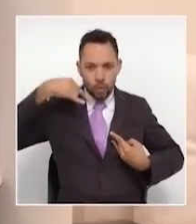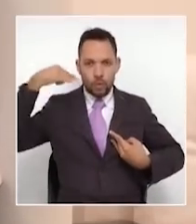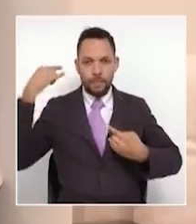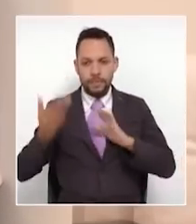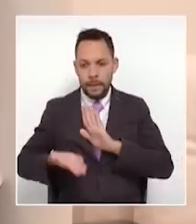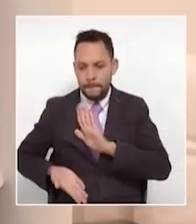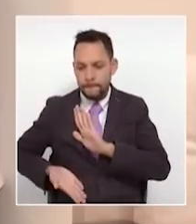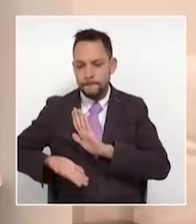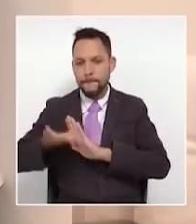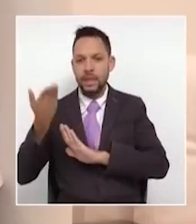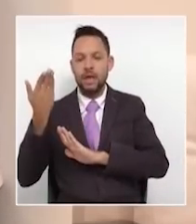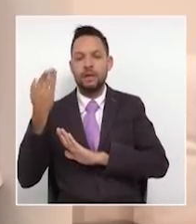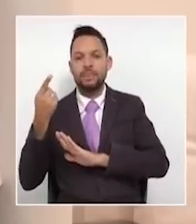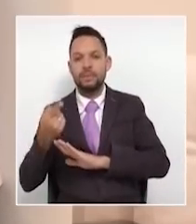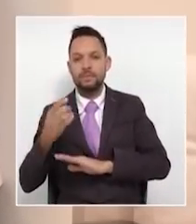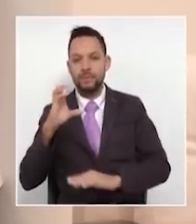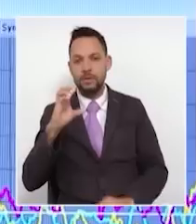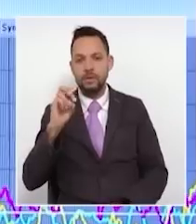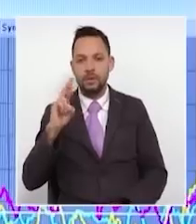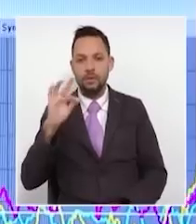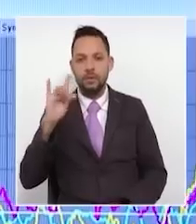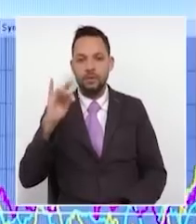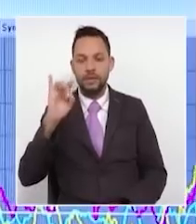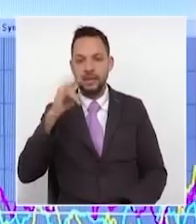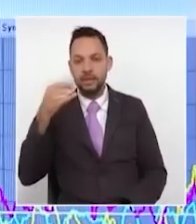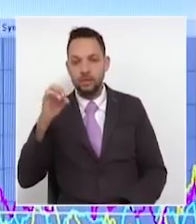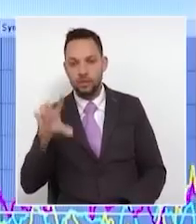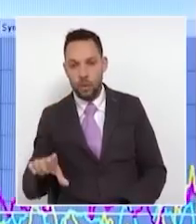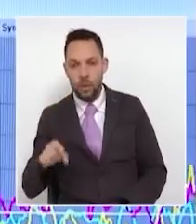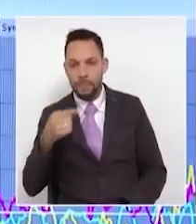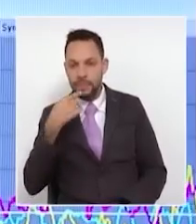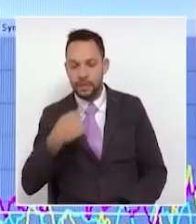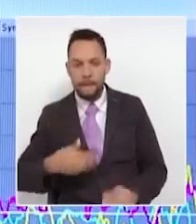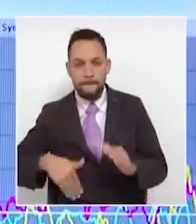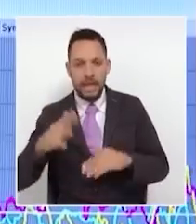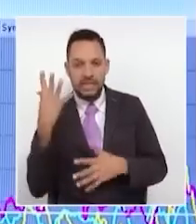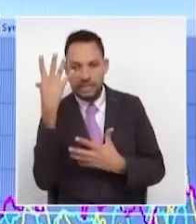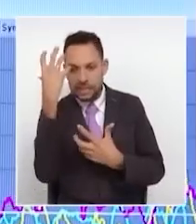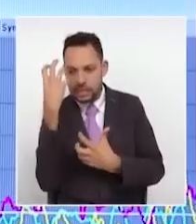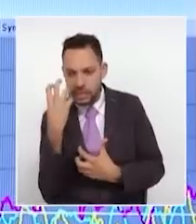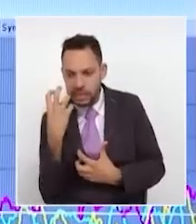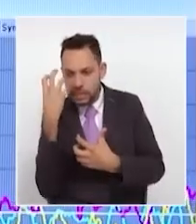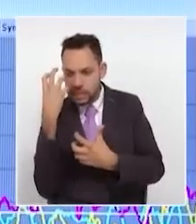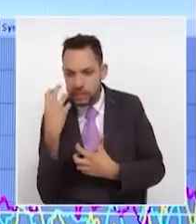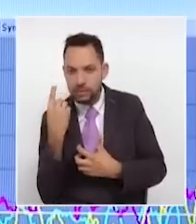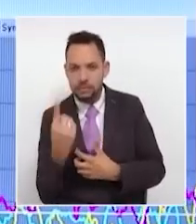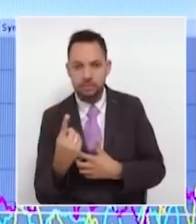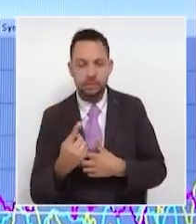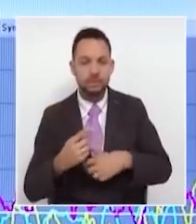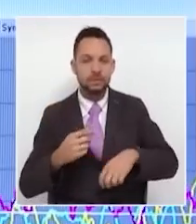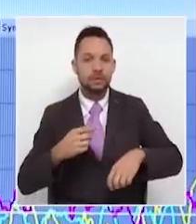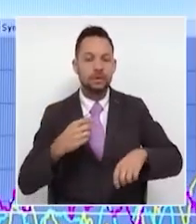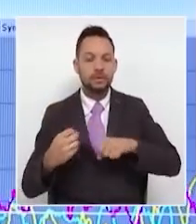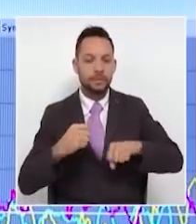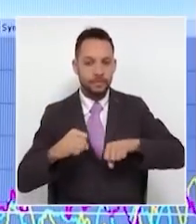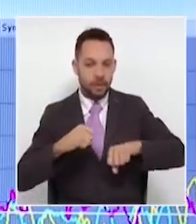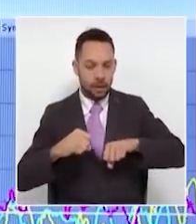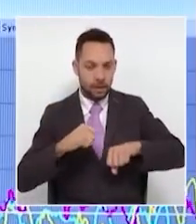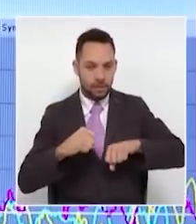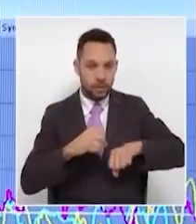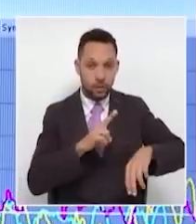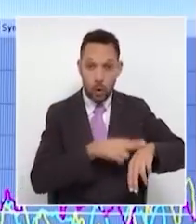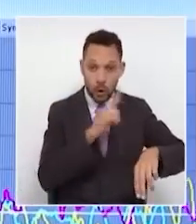cortisol el cortisol es una hormona la hormona del estrés en cantidades normales es muy benéfica para nuestro organismo